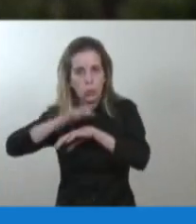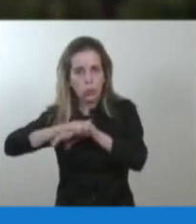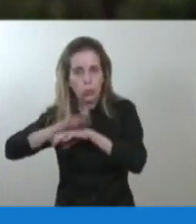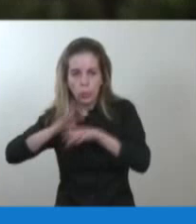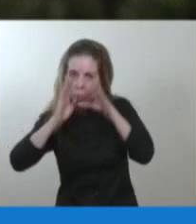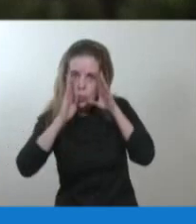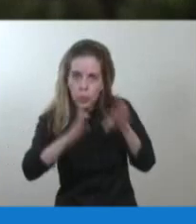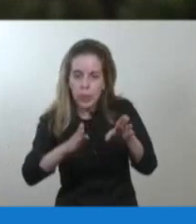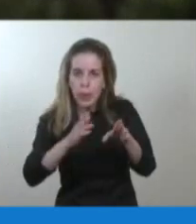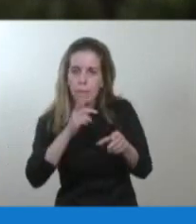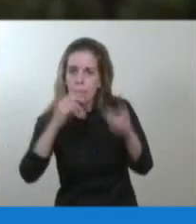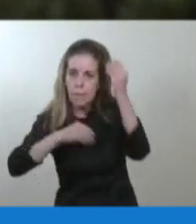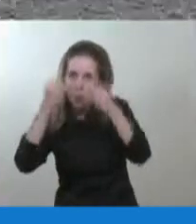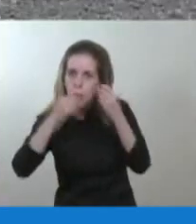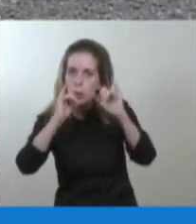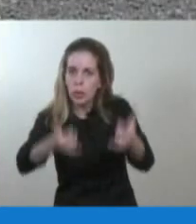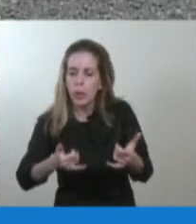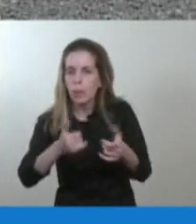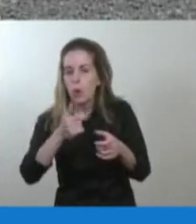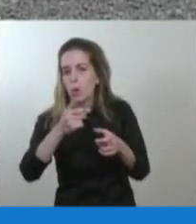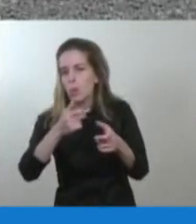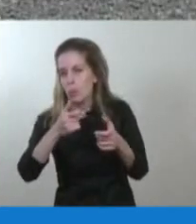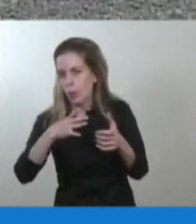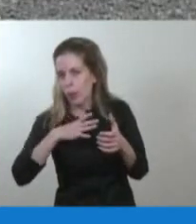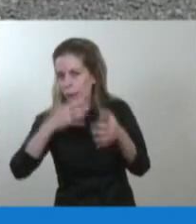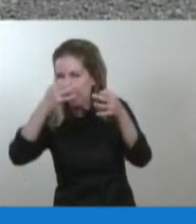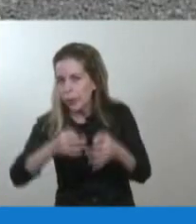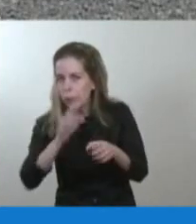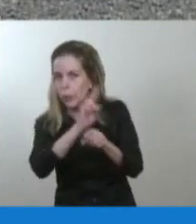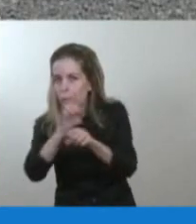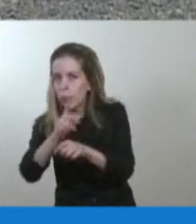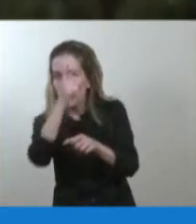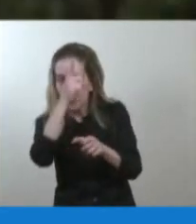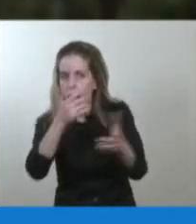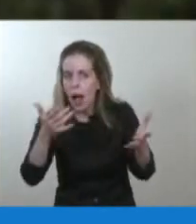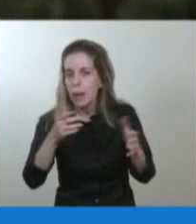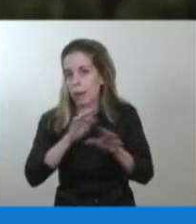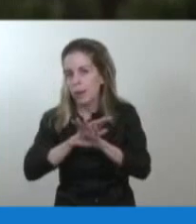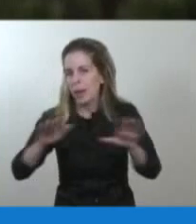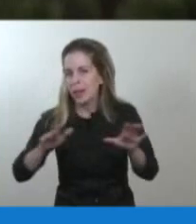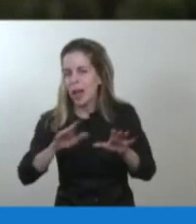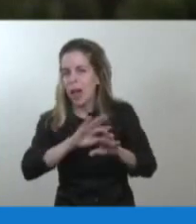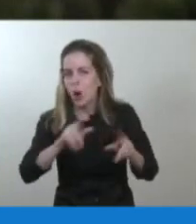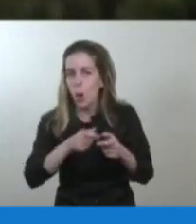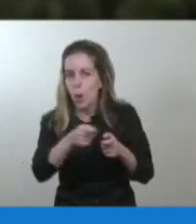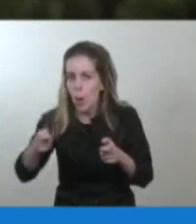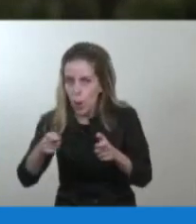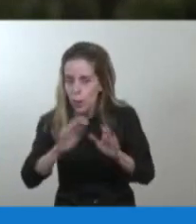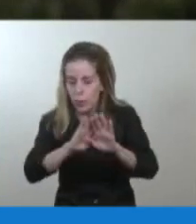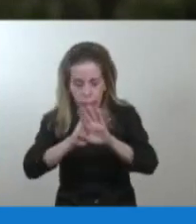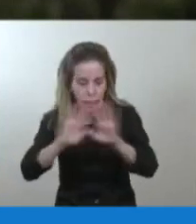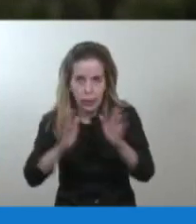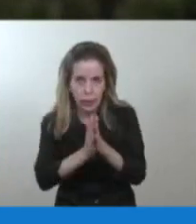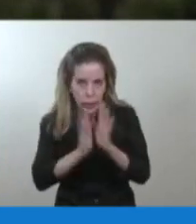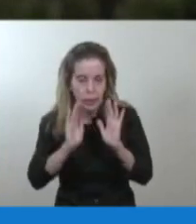de la inseguridad que entendemos que no se pueden cometer delitos pero que de la misma manera